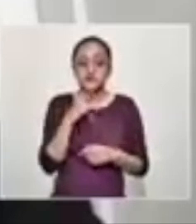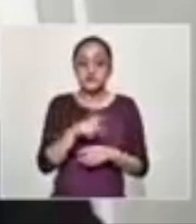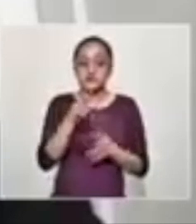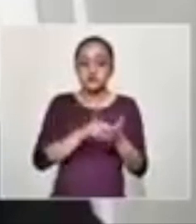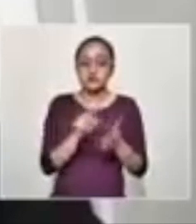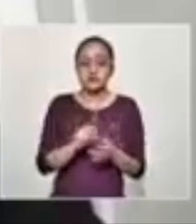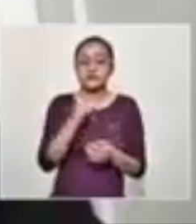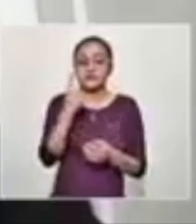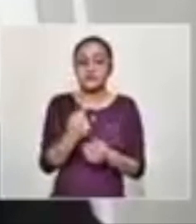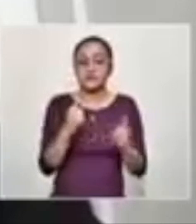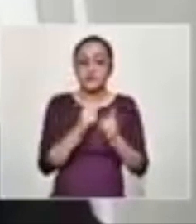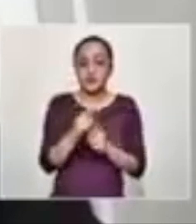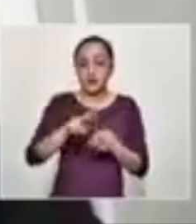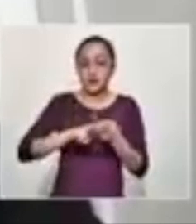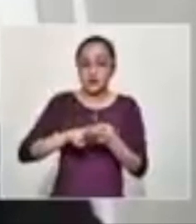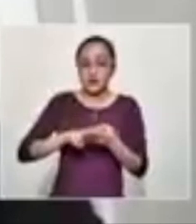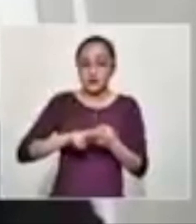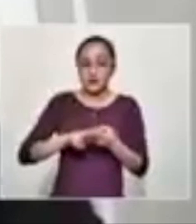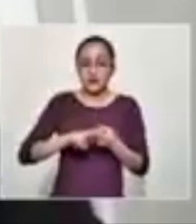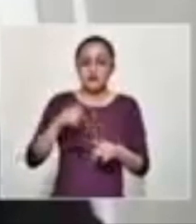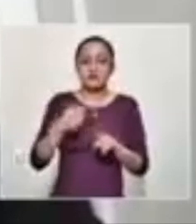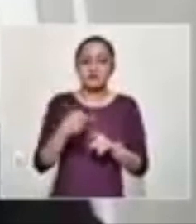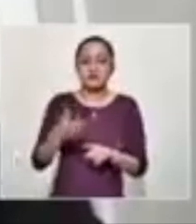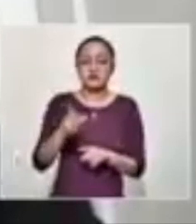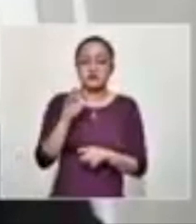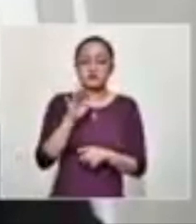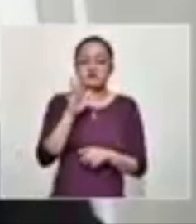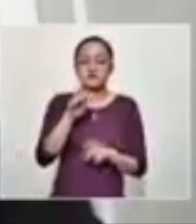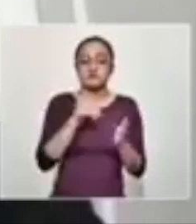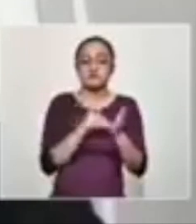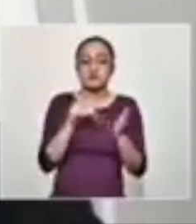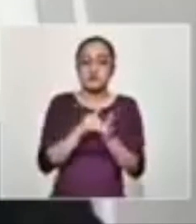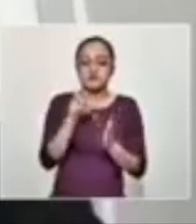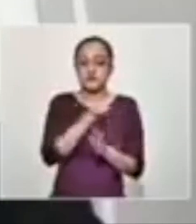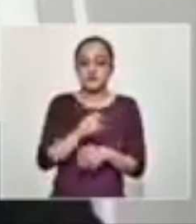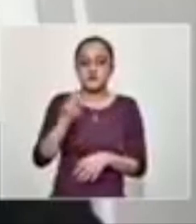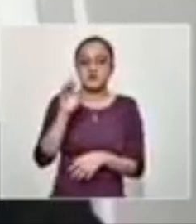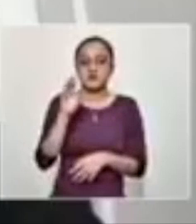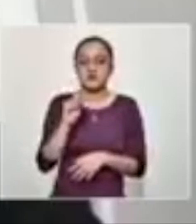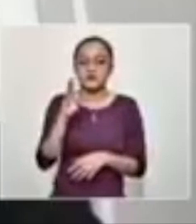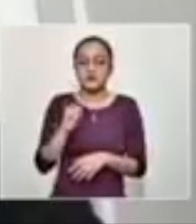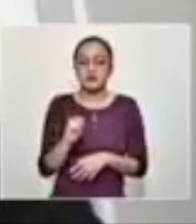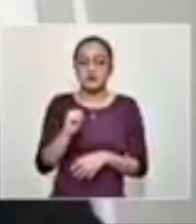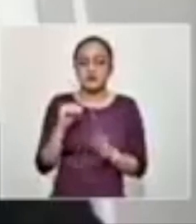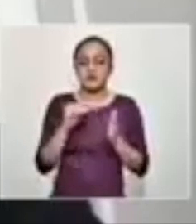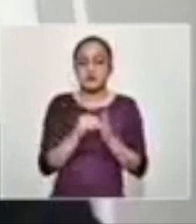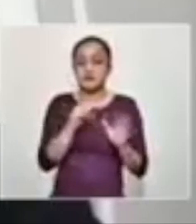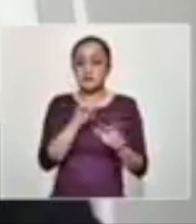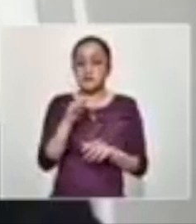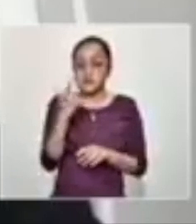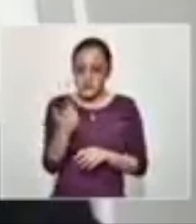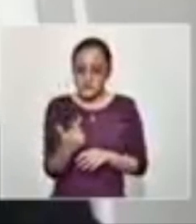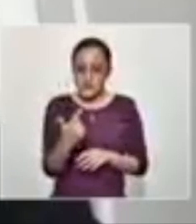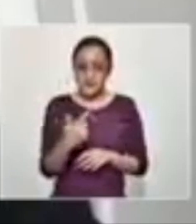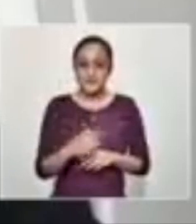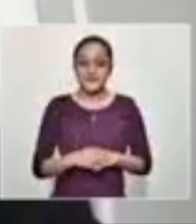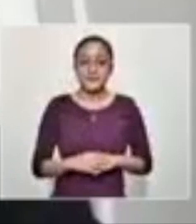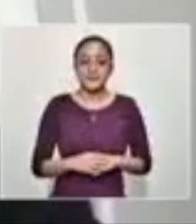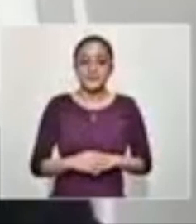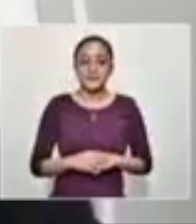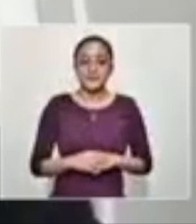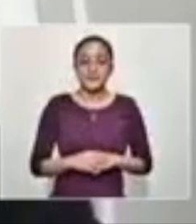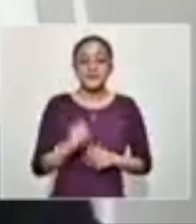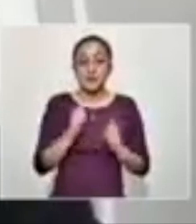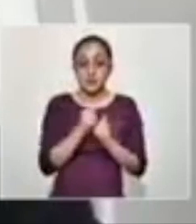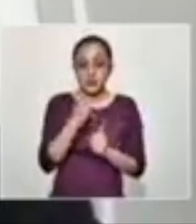son los siguientes por concepto de operación 4 millones 872 mil pesos mensuales y pago a perro sur 260 mil